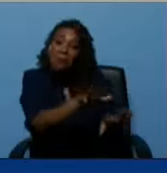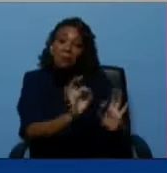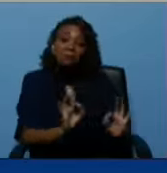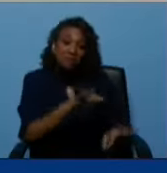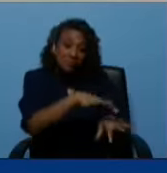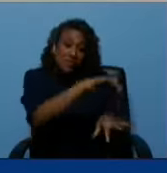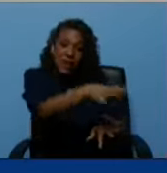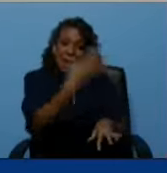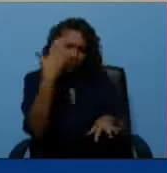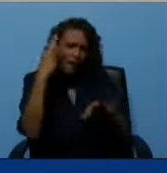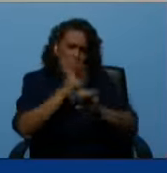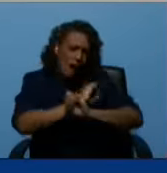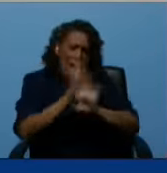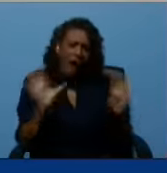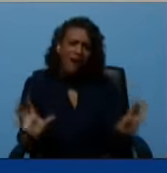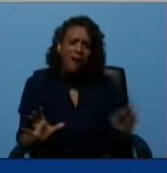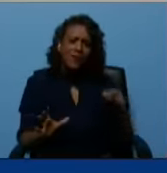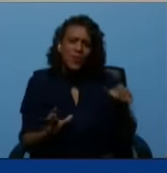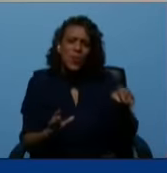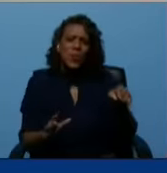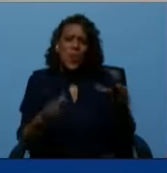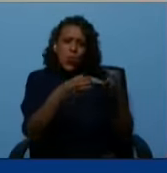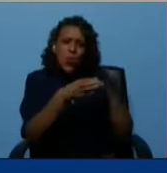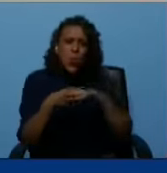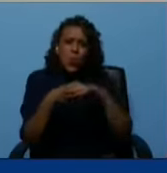lo saben muy bien que